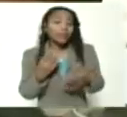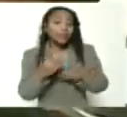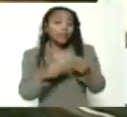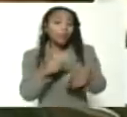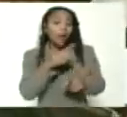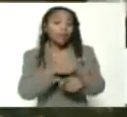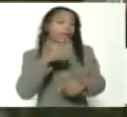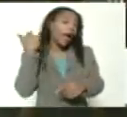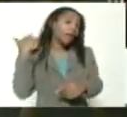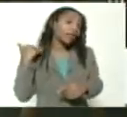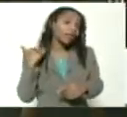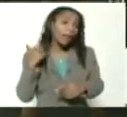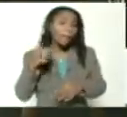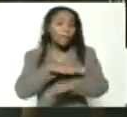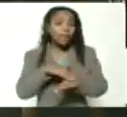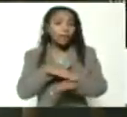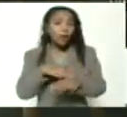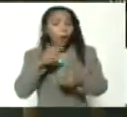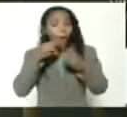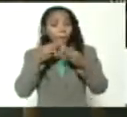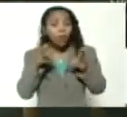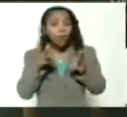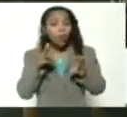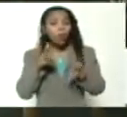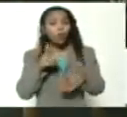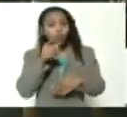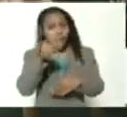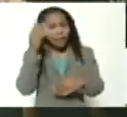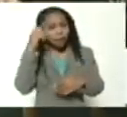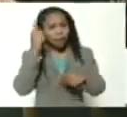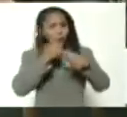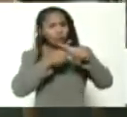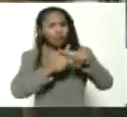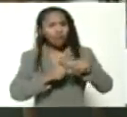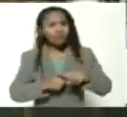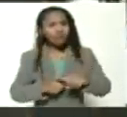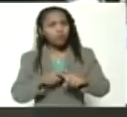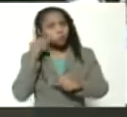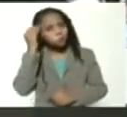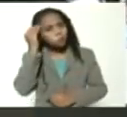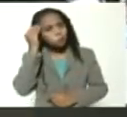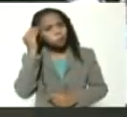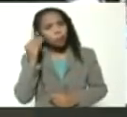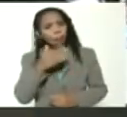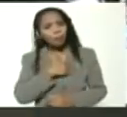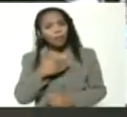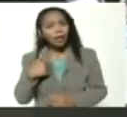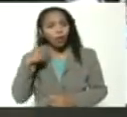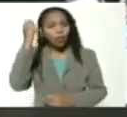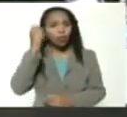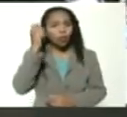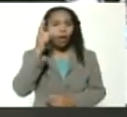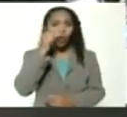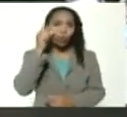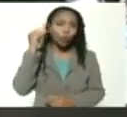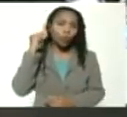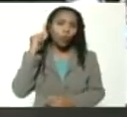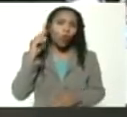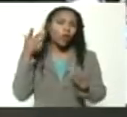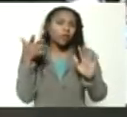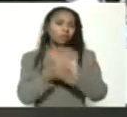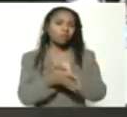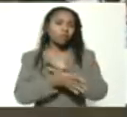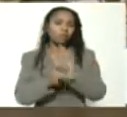antiguo Ministerio Público, porque calculen ustedes lo que significa, mis queridos diputadas y diputados, lo que